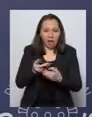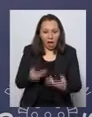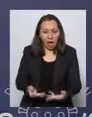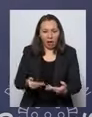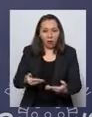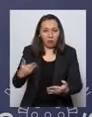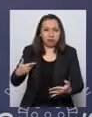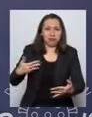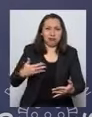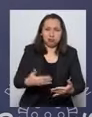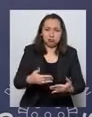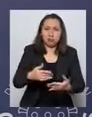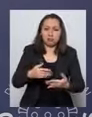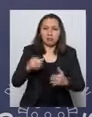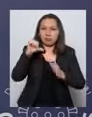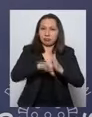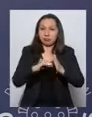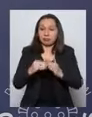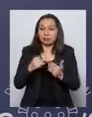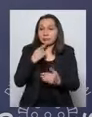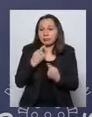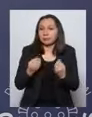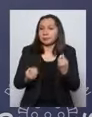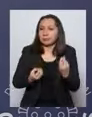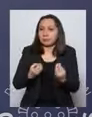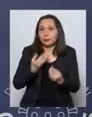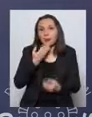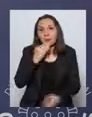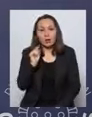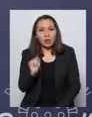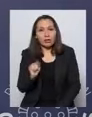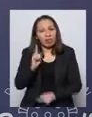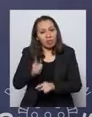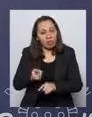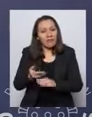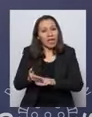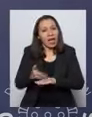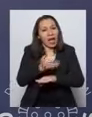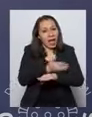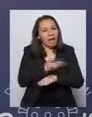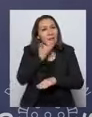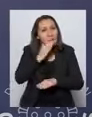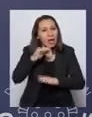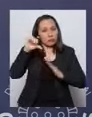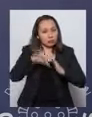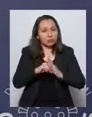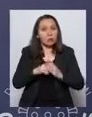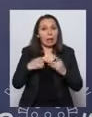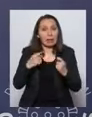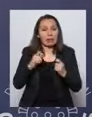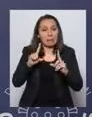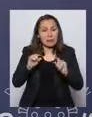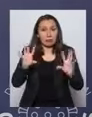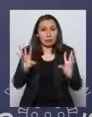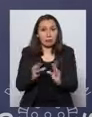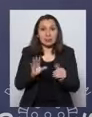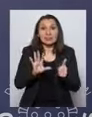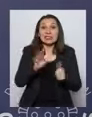esta medida en ese sentido preguntarle no cree que esto debió hacerse antes para evitar llegar a este número son